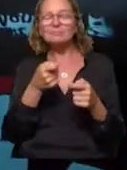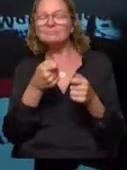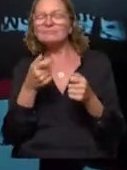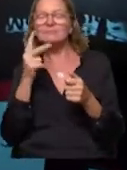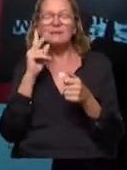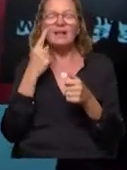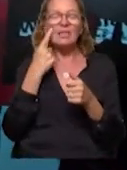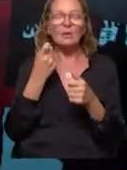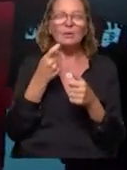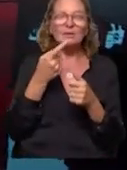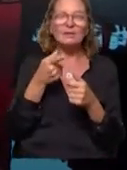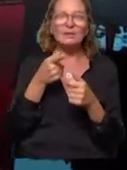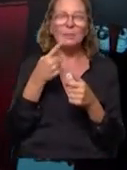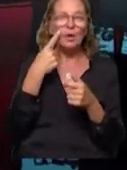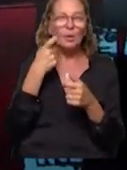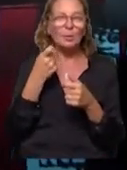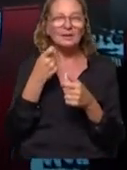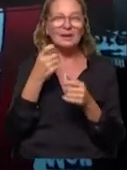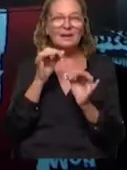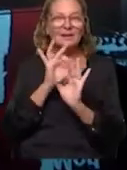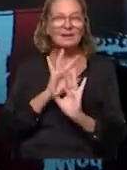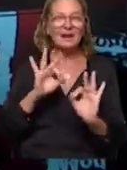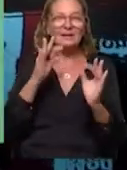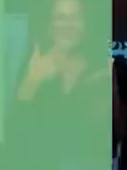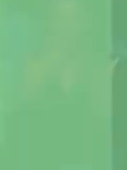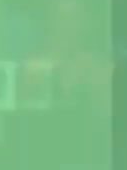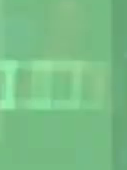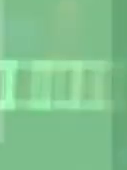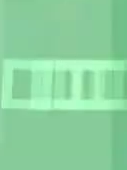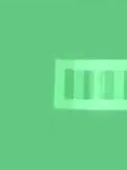formato, lunes y miércoles, 21 horas.